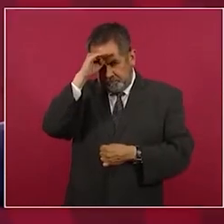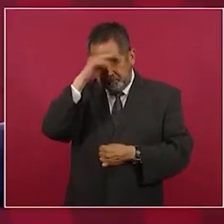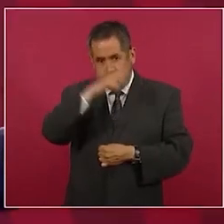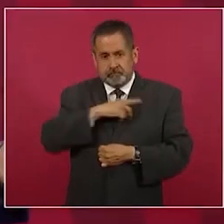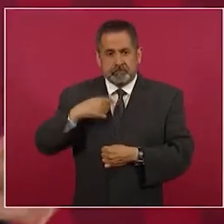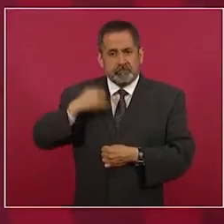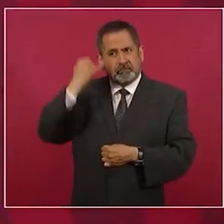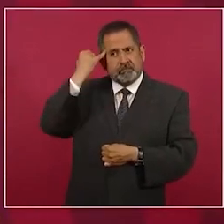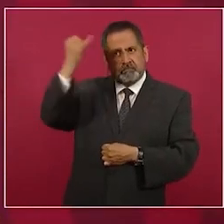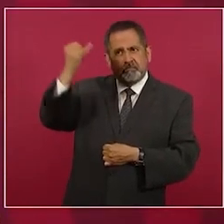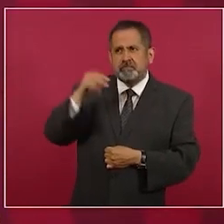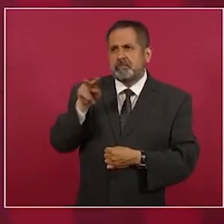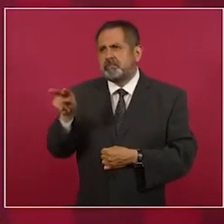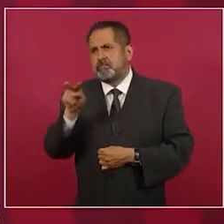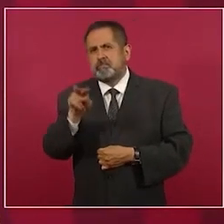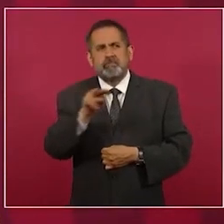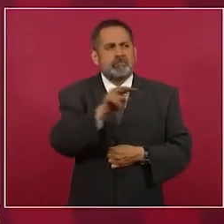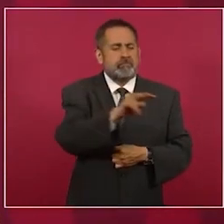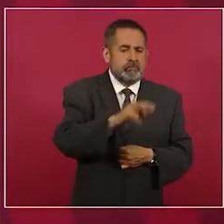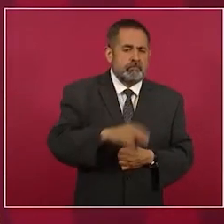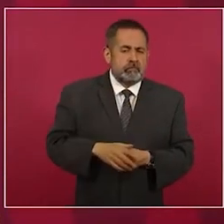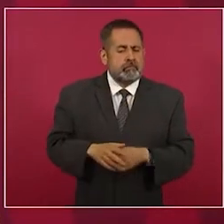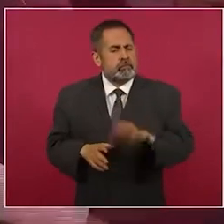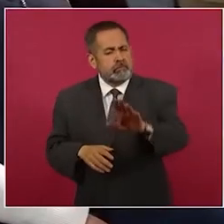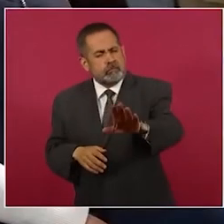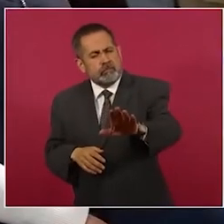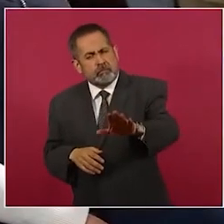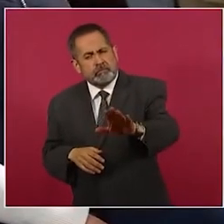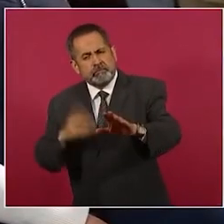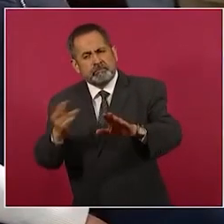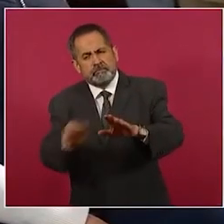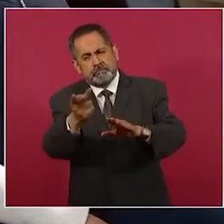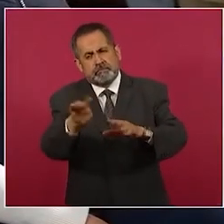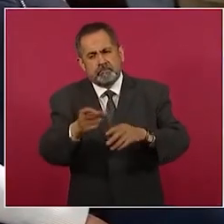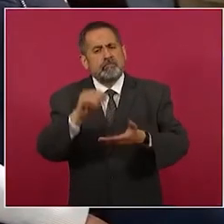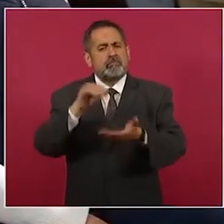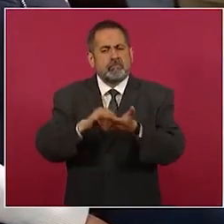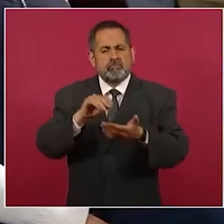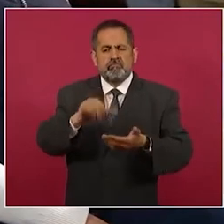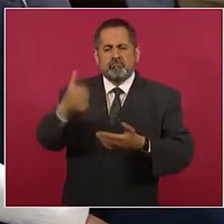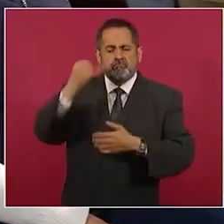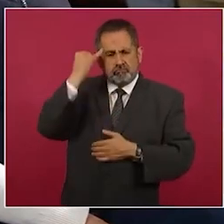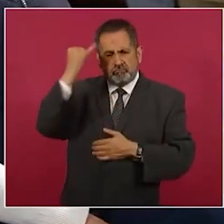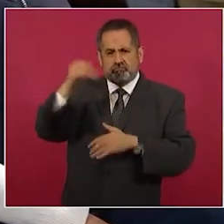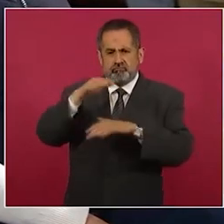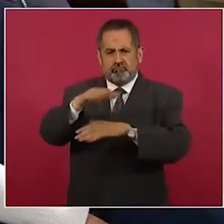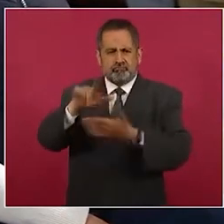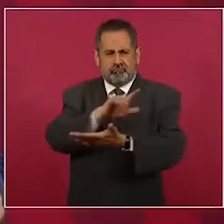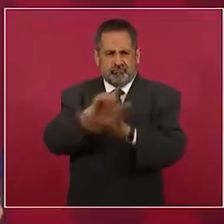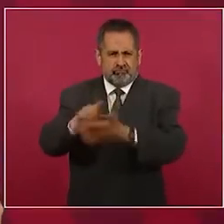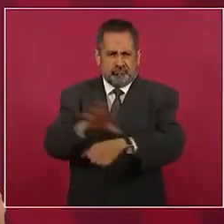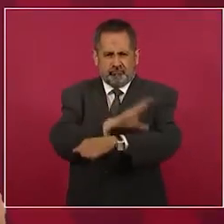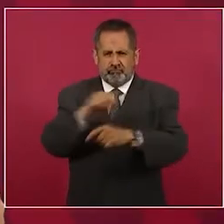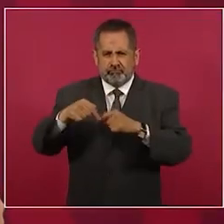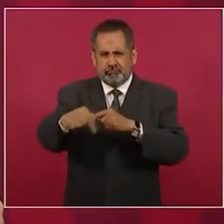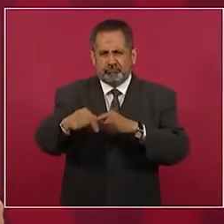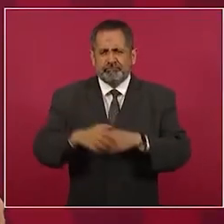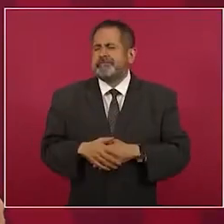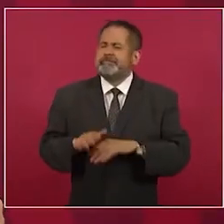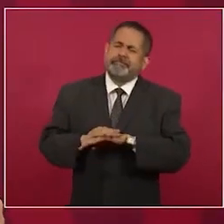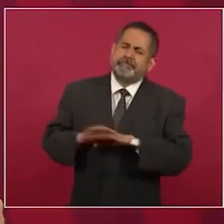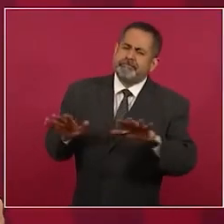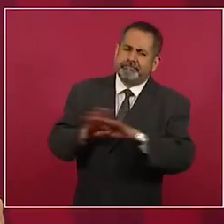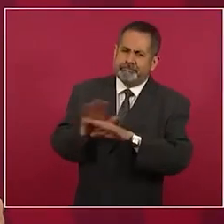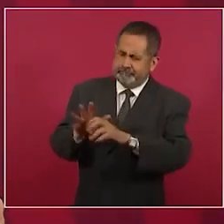plantearlo. ¿Pero todavía presentaría otra iniciativa en materia energética por lo que resta de su administración? No, porque